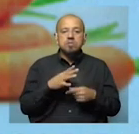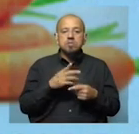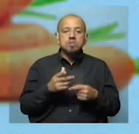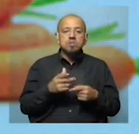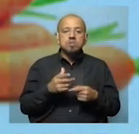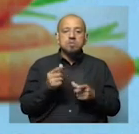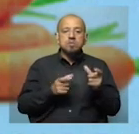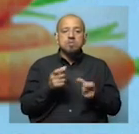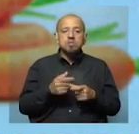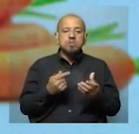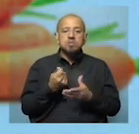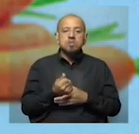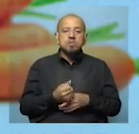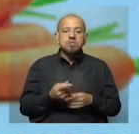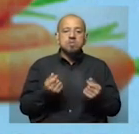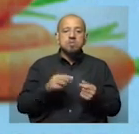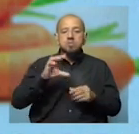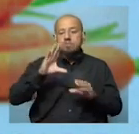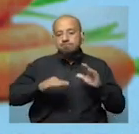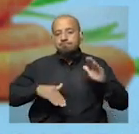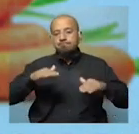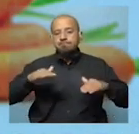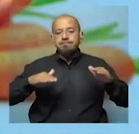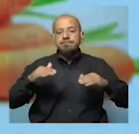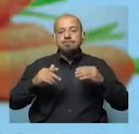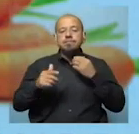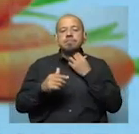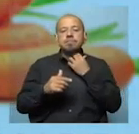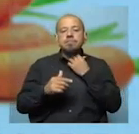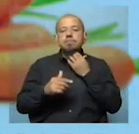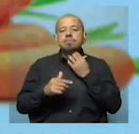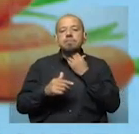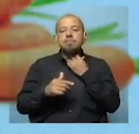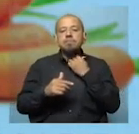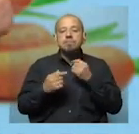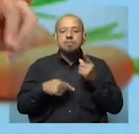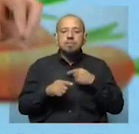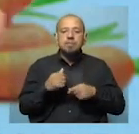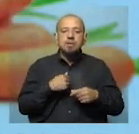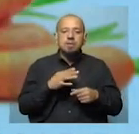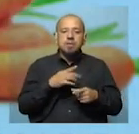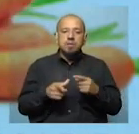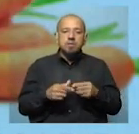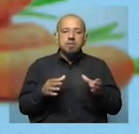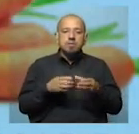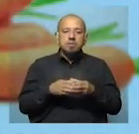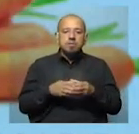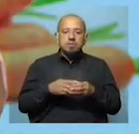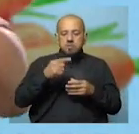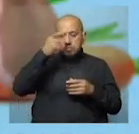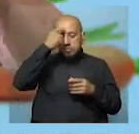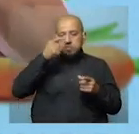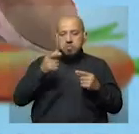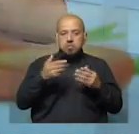gente a comprar, el precio va a bajar y viceversa, ¿sí? Básicamente es lo que ocurre todos los días. Entonces nosotros tenemos un equipo de técnicos que sale y